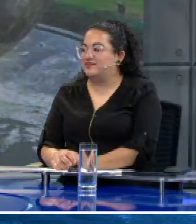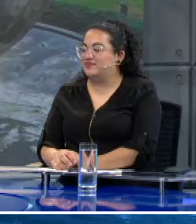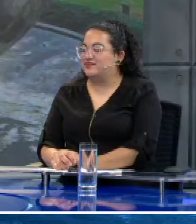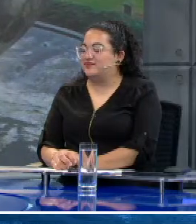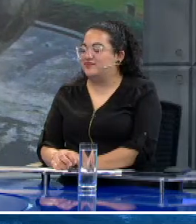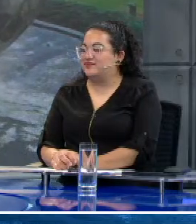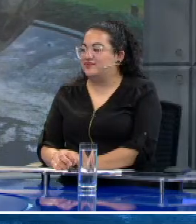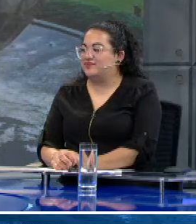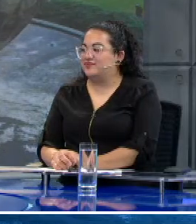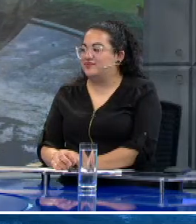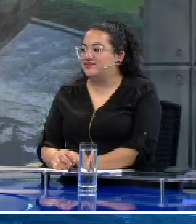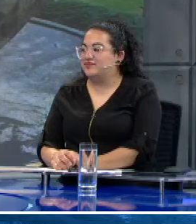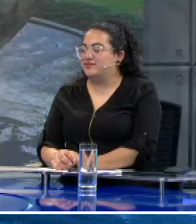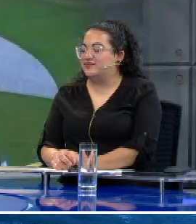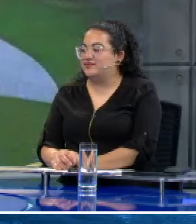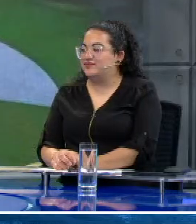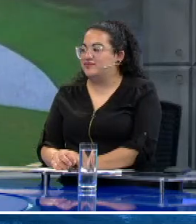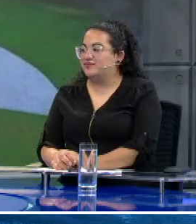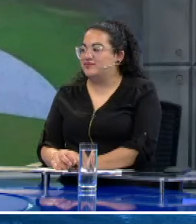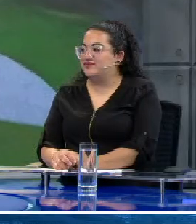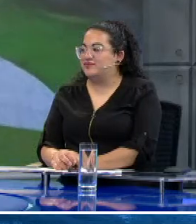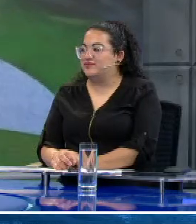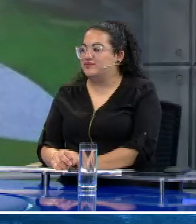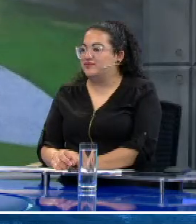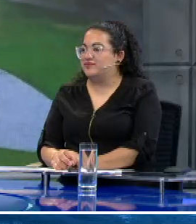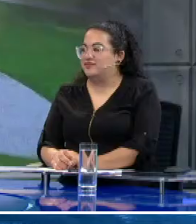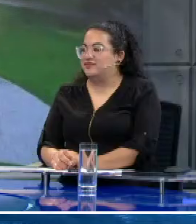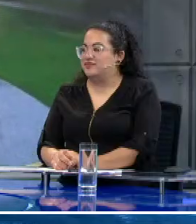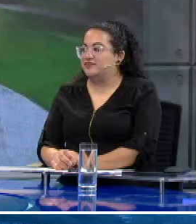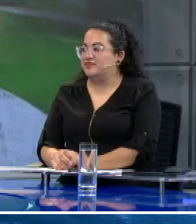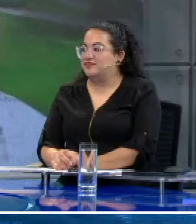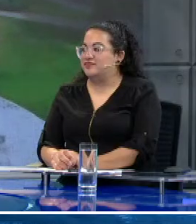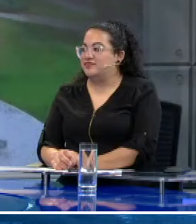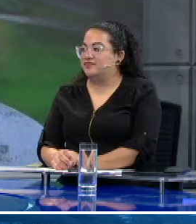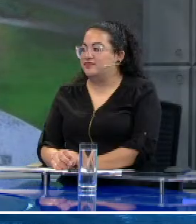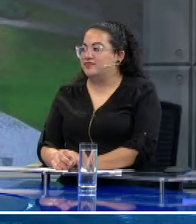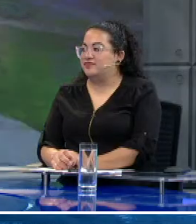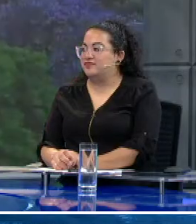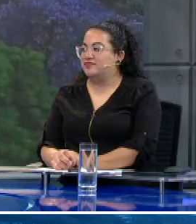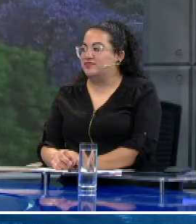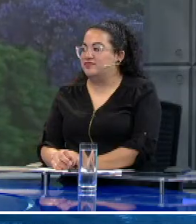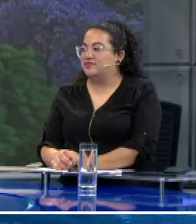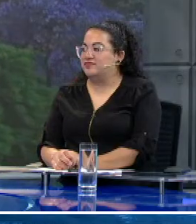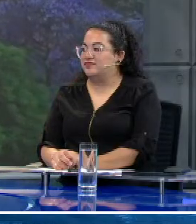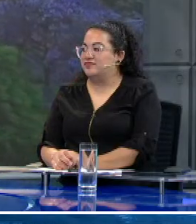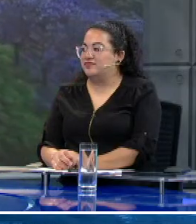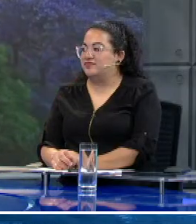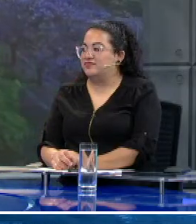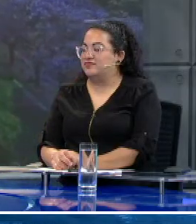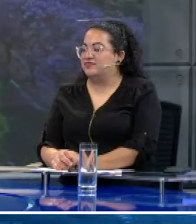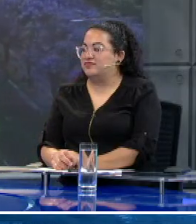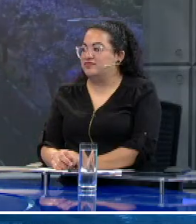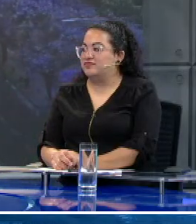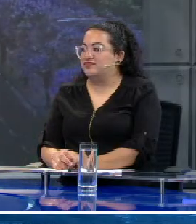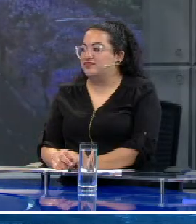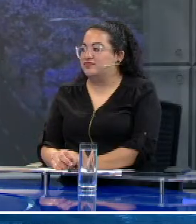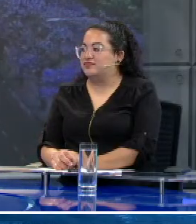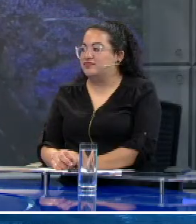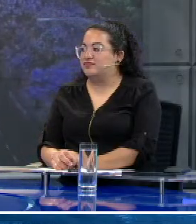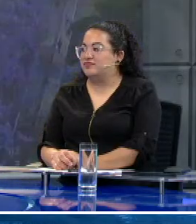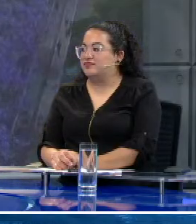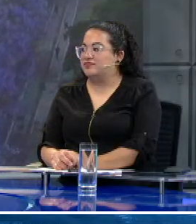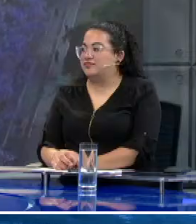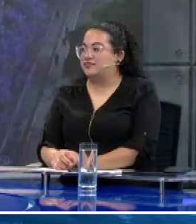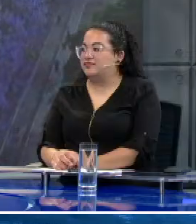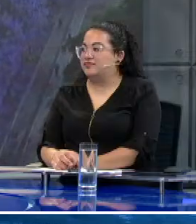su cercanía a la Iglesia. Bueno, en general los mendocinos son muy cercanos a la Iglesia, pero él participó, él fue salesiano,